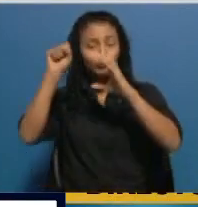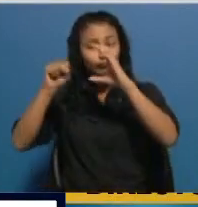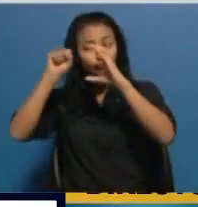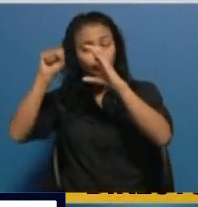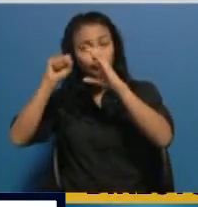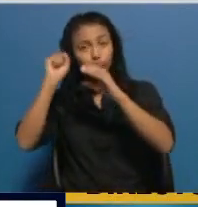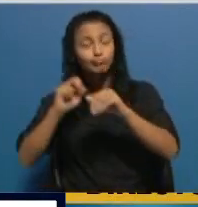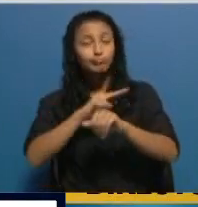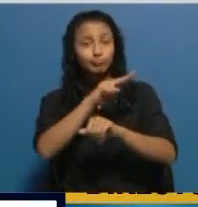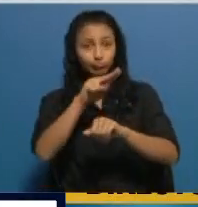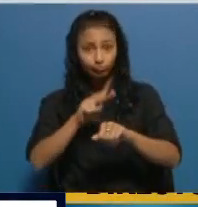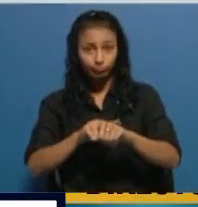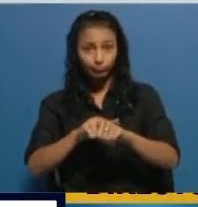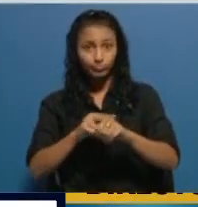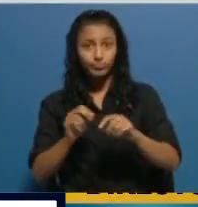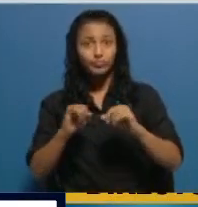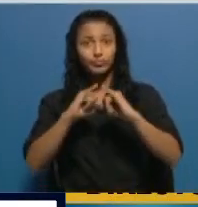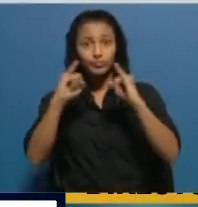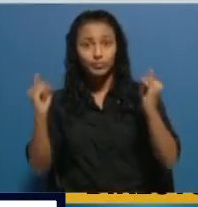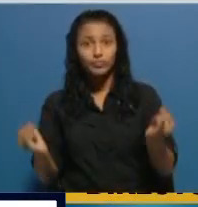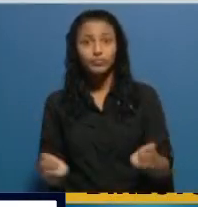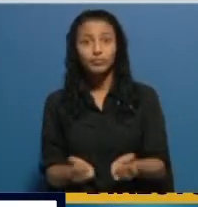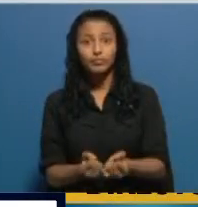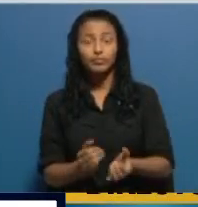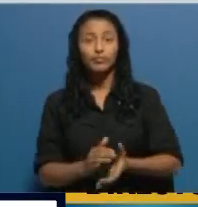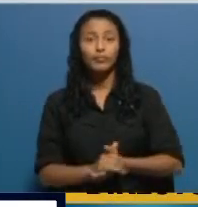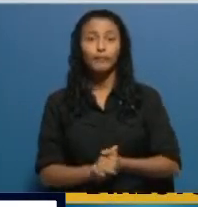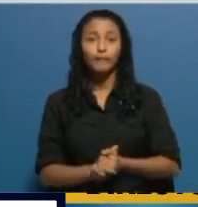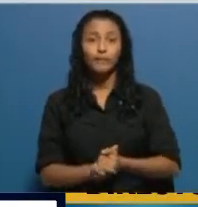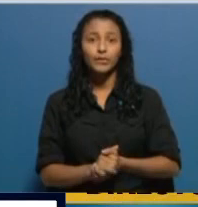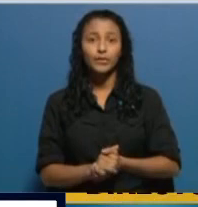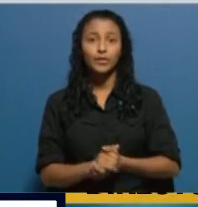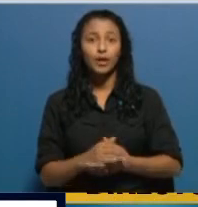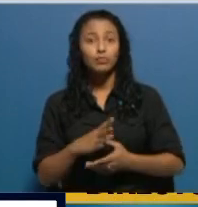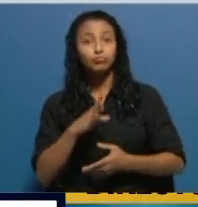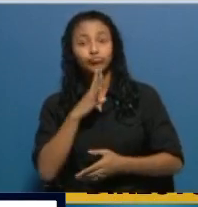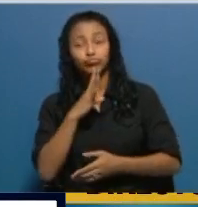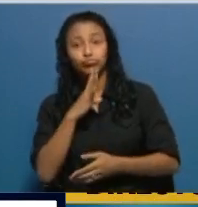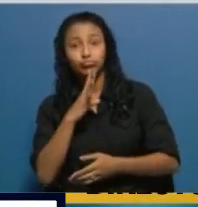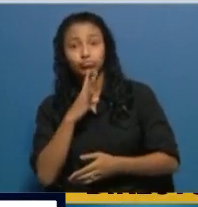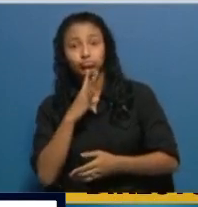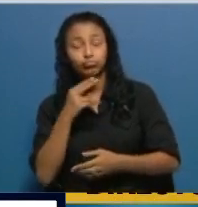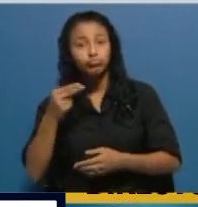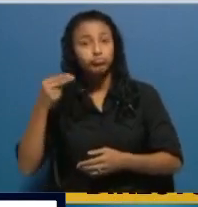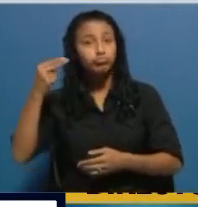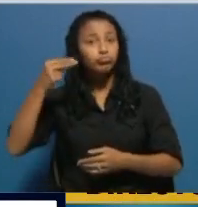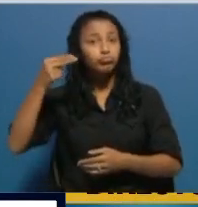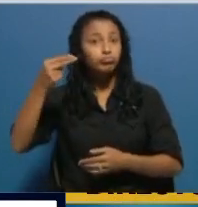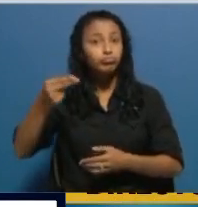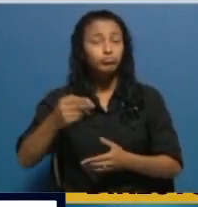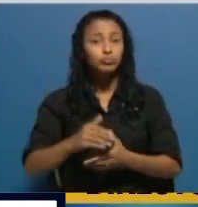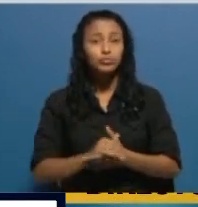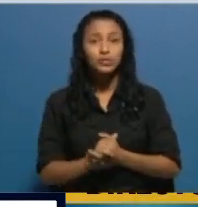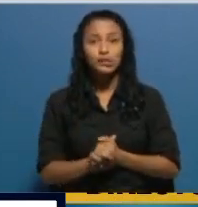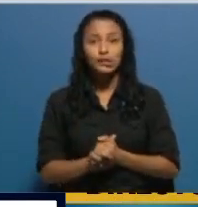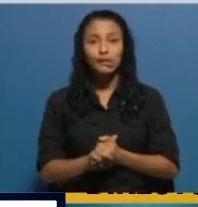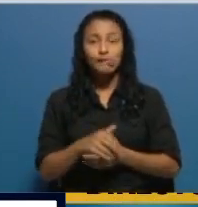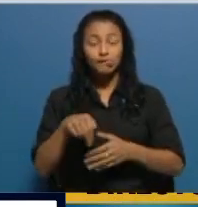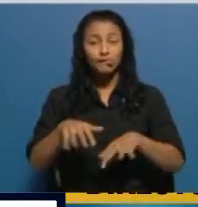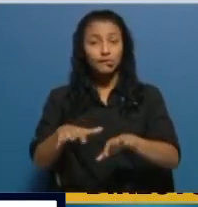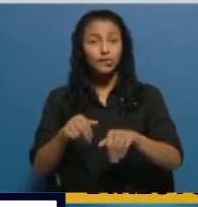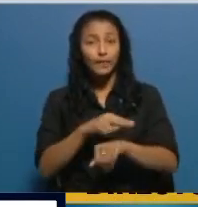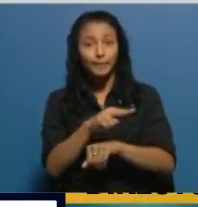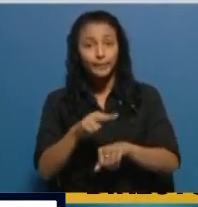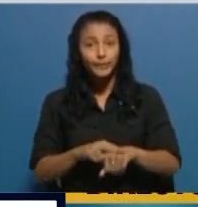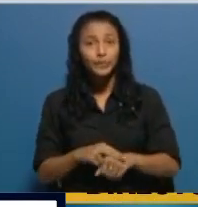internacional el marco histórico en el que hoy se instala esta asamblea nacional así